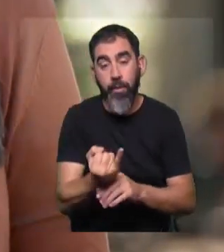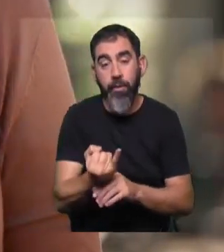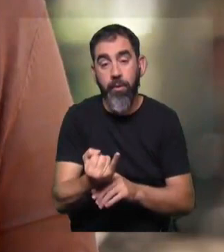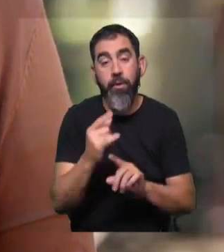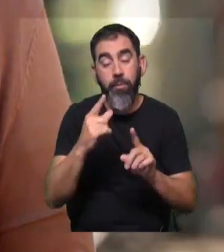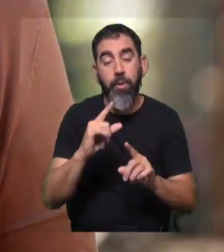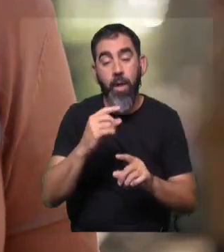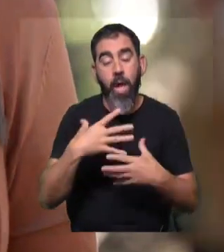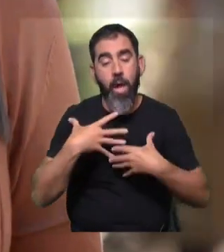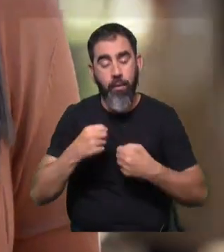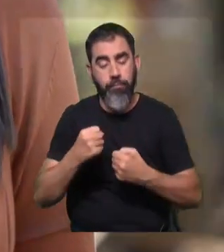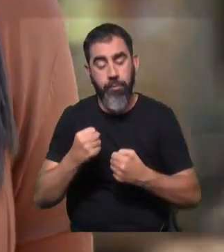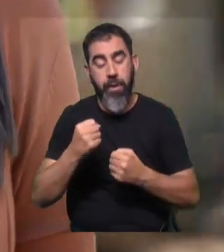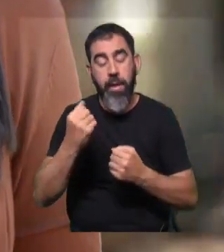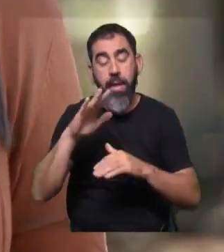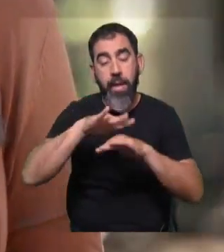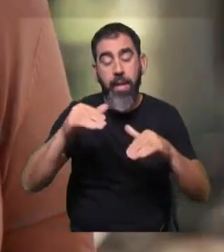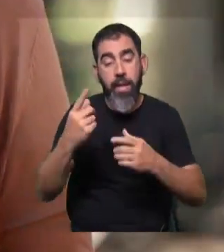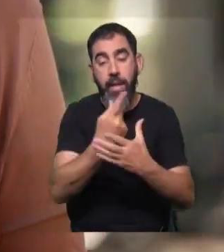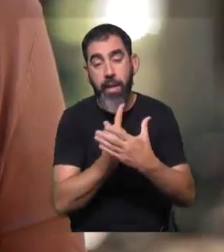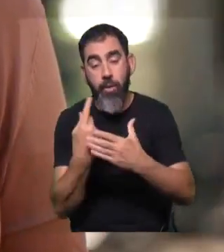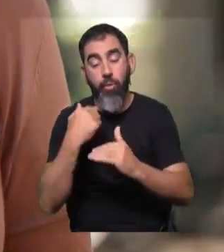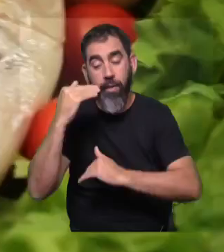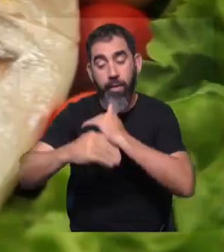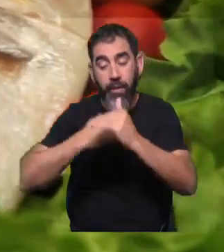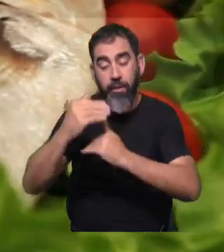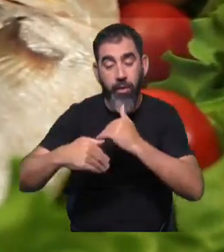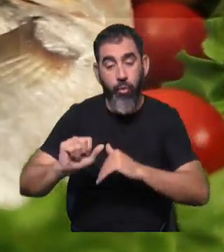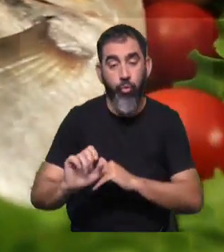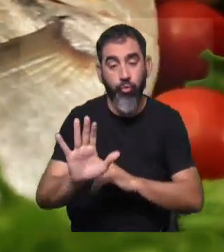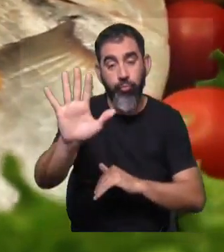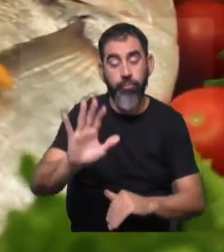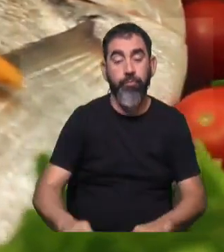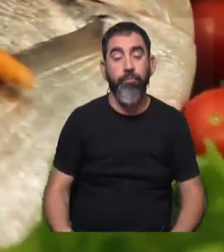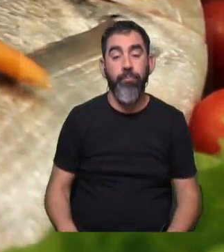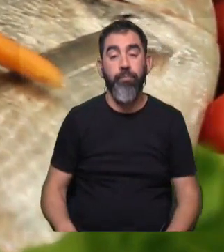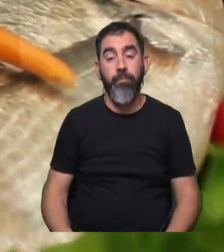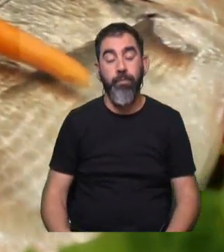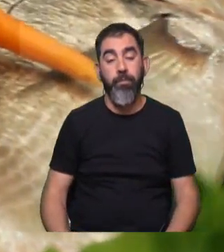estado nutricional de niños con autismo y con desarrollo típico.